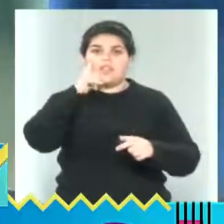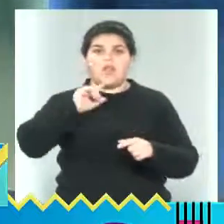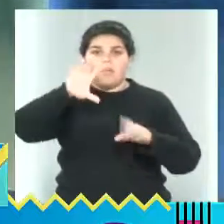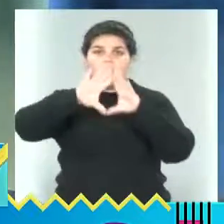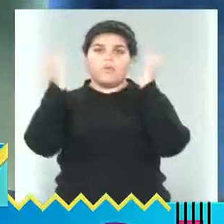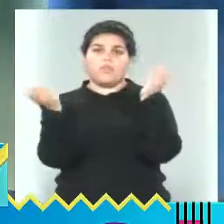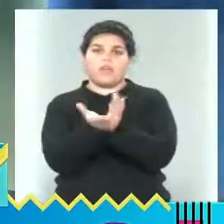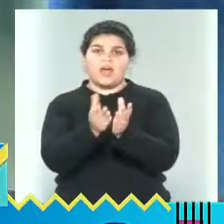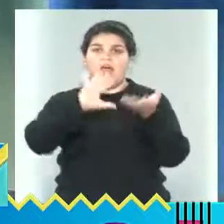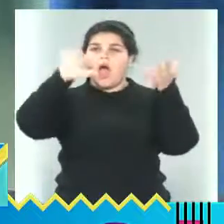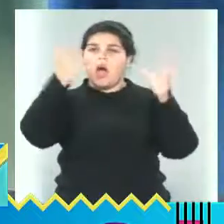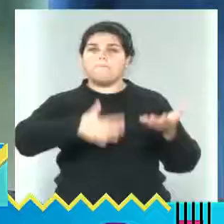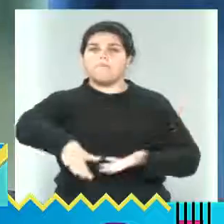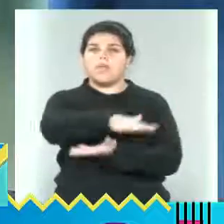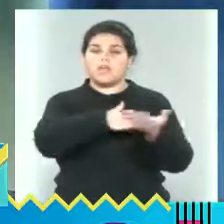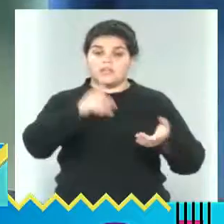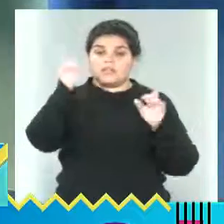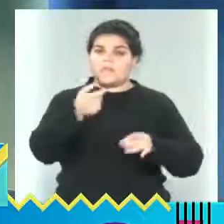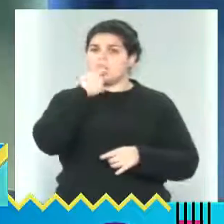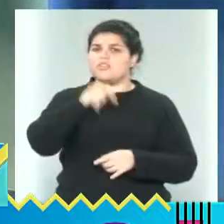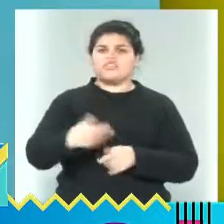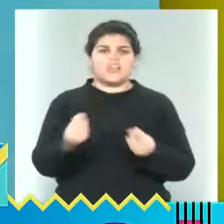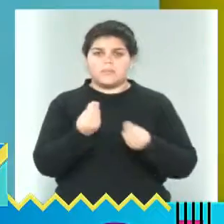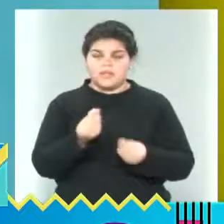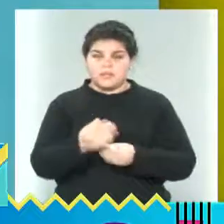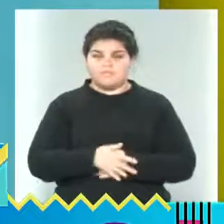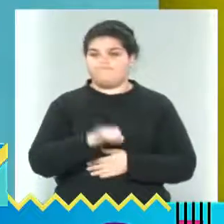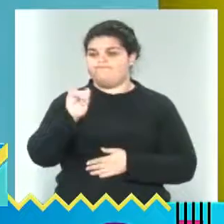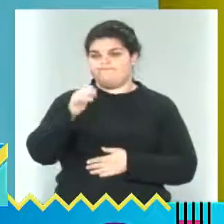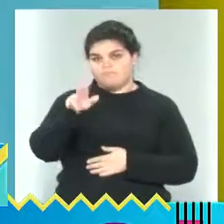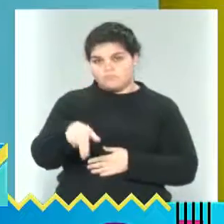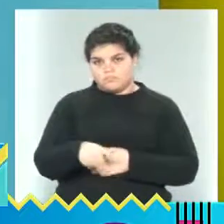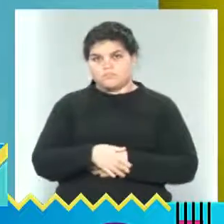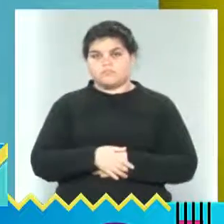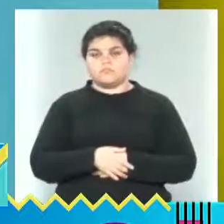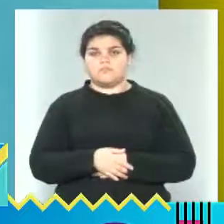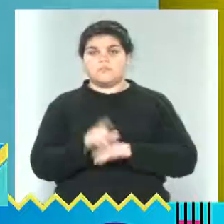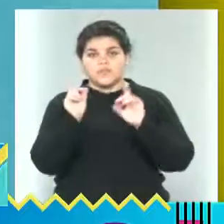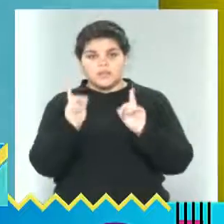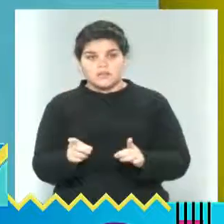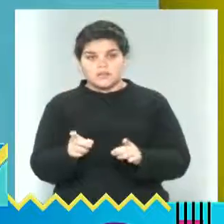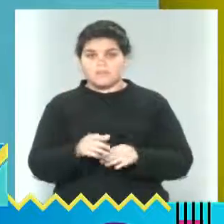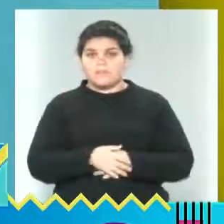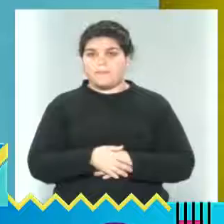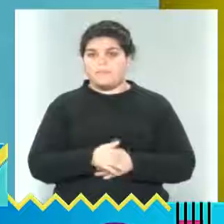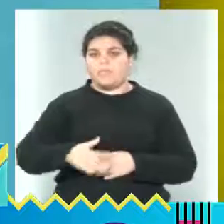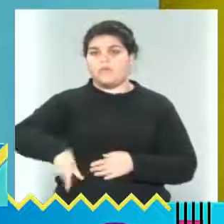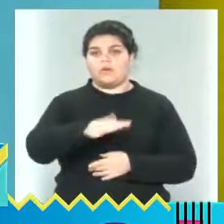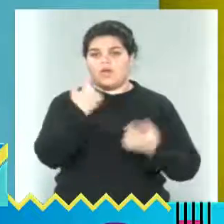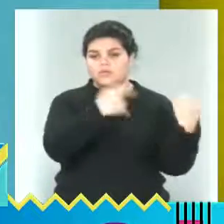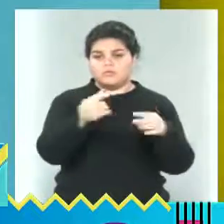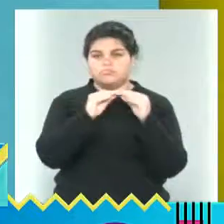y la situación en Mendoza. ¿Qué es lo que está ocurriendo en nuestra provincia? Exactamente, vamos a analizarlo desde los mayores ámbitos que